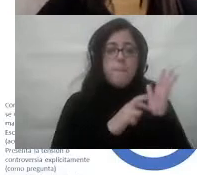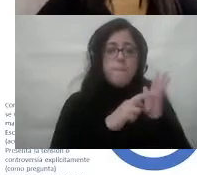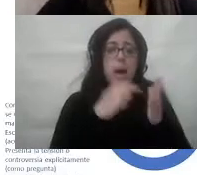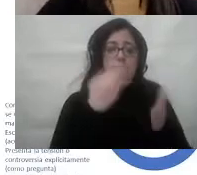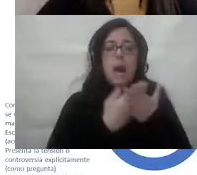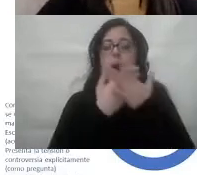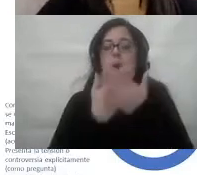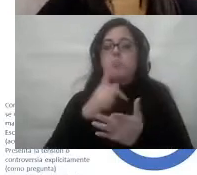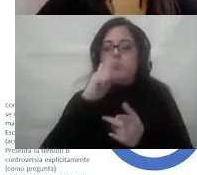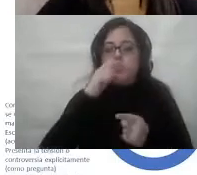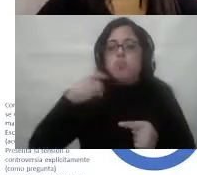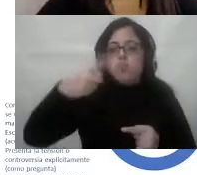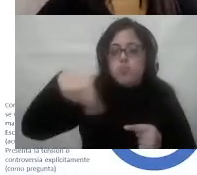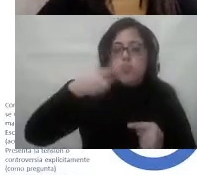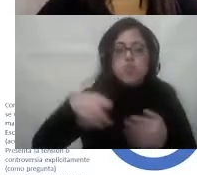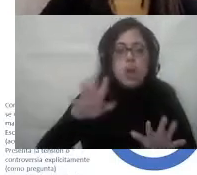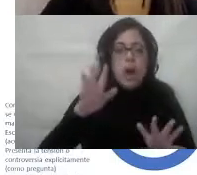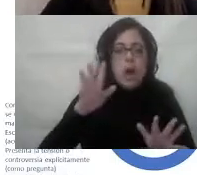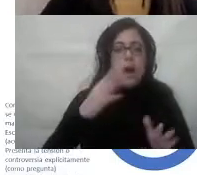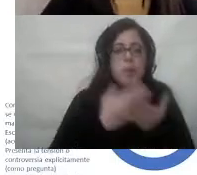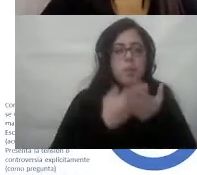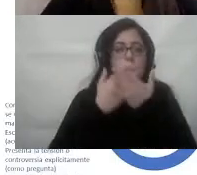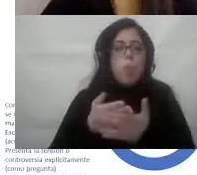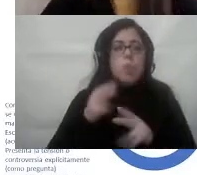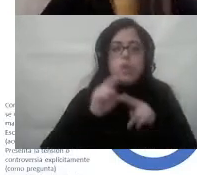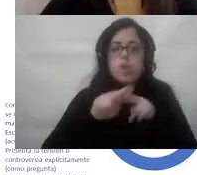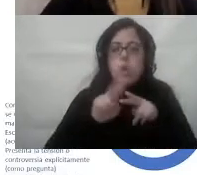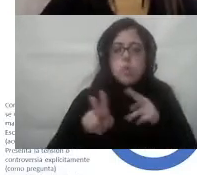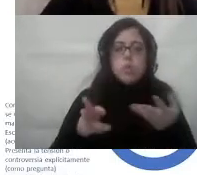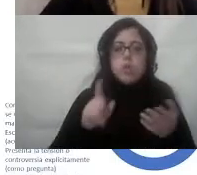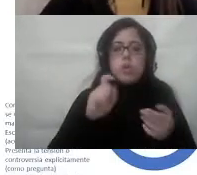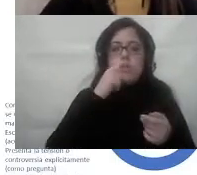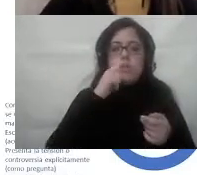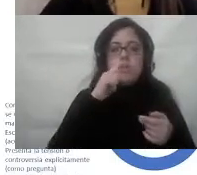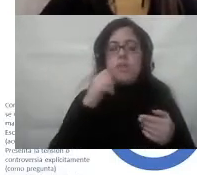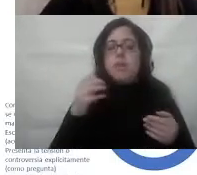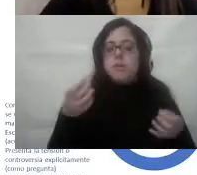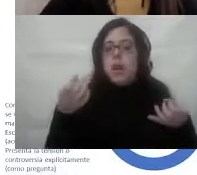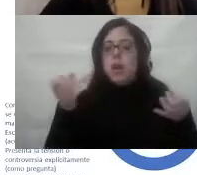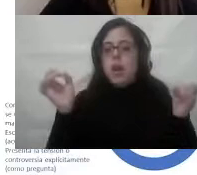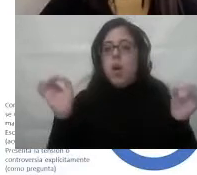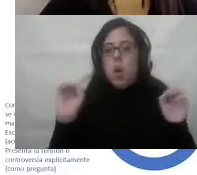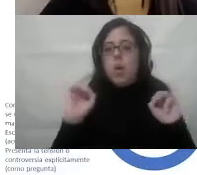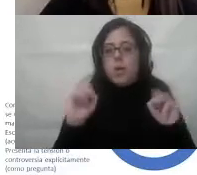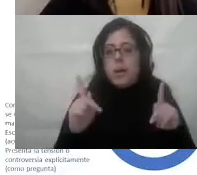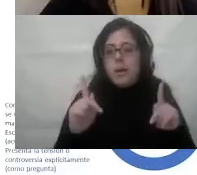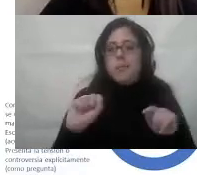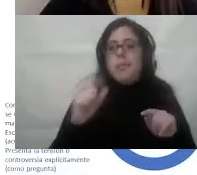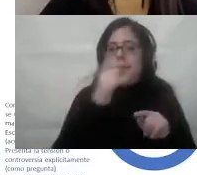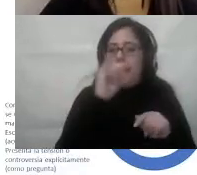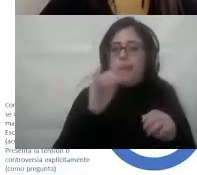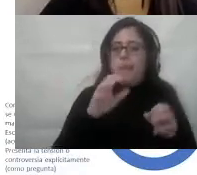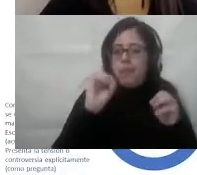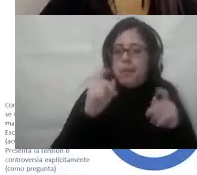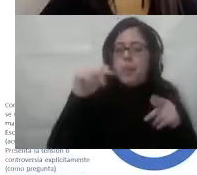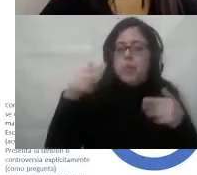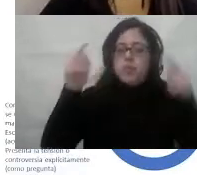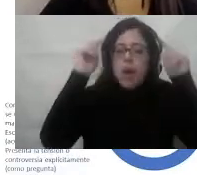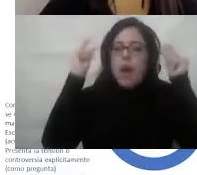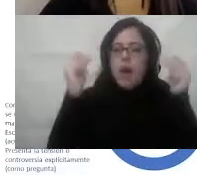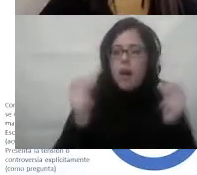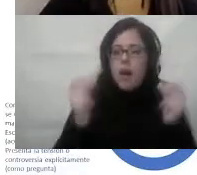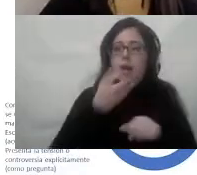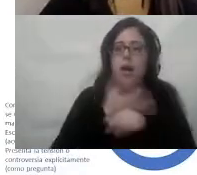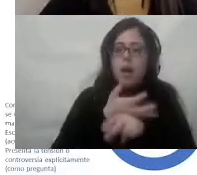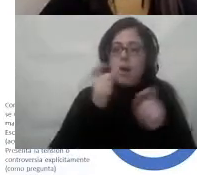estudiantes propongan soluciones. No, quizás no se va a lograr al primer intento, pero si es que uno desarrolla la capacidad de